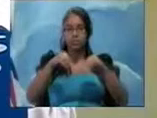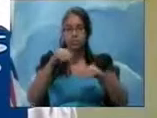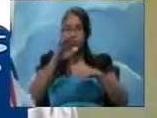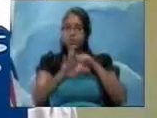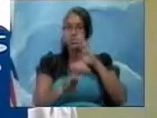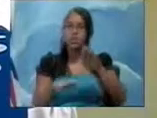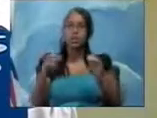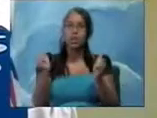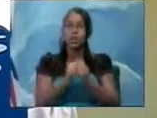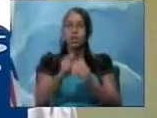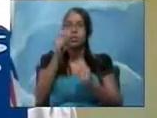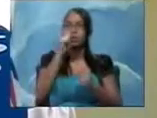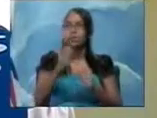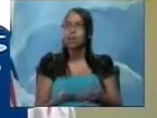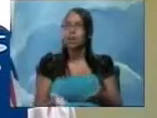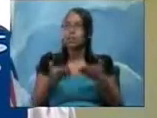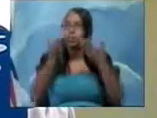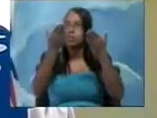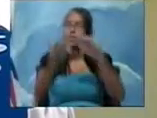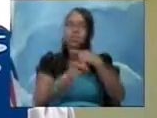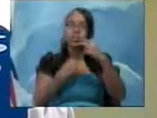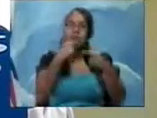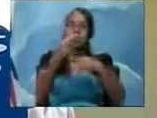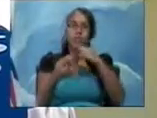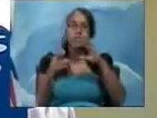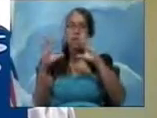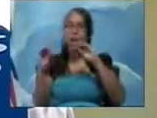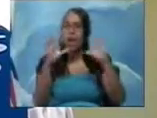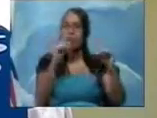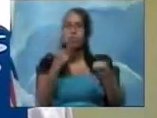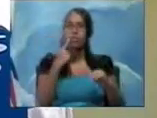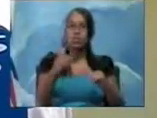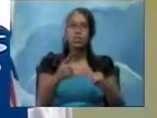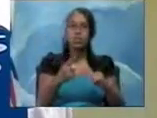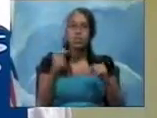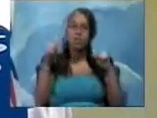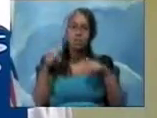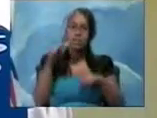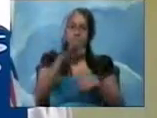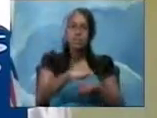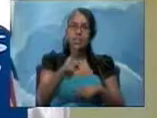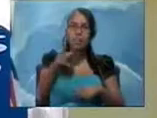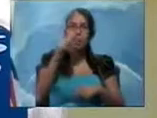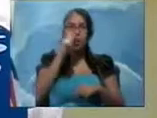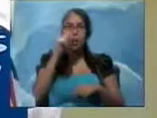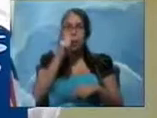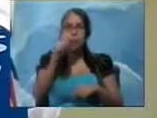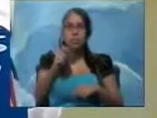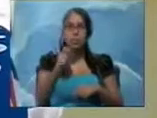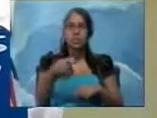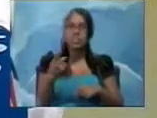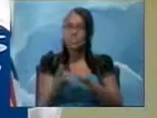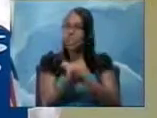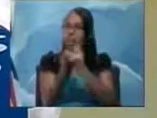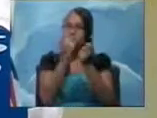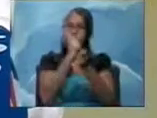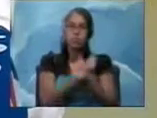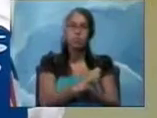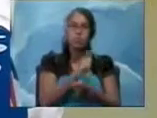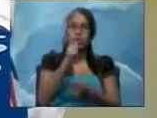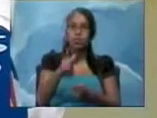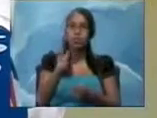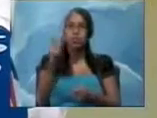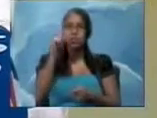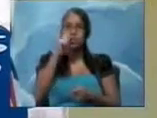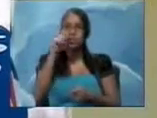sol alzó la voz y les habló diciendo Aquí está el apóstol Pedro un Pedro transformado un